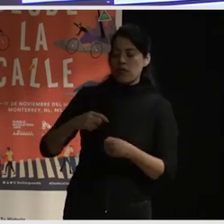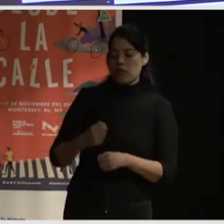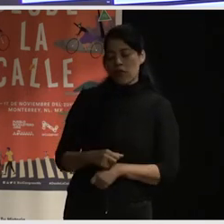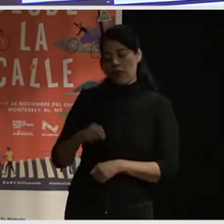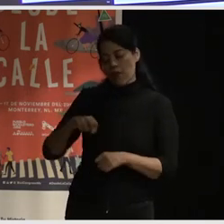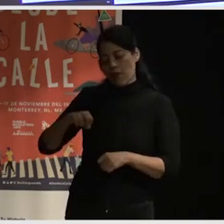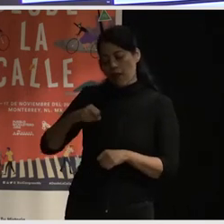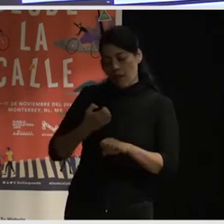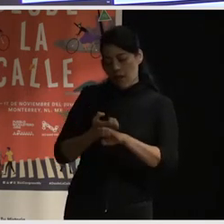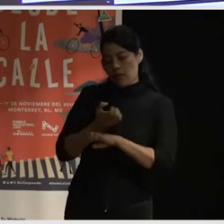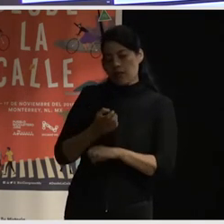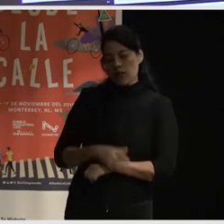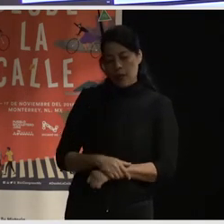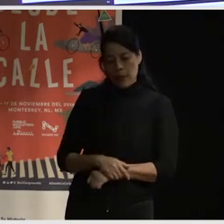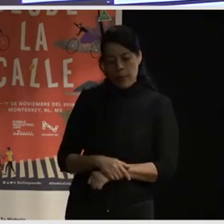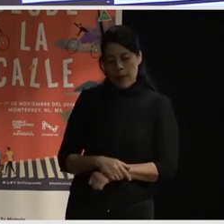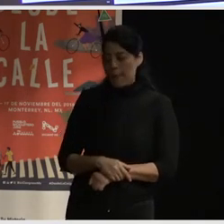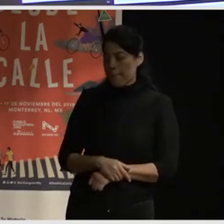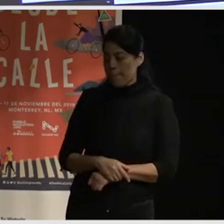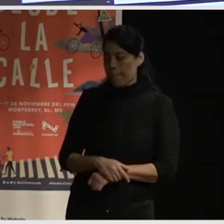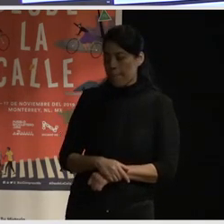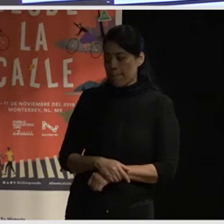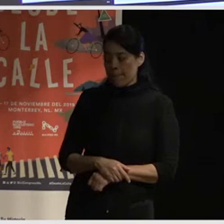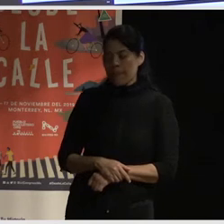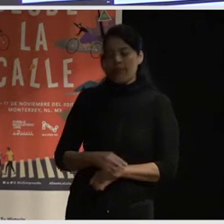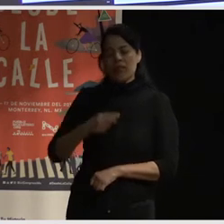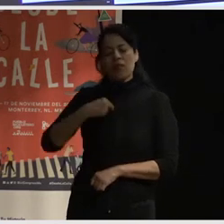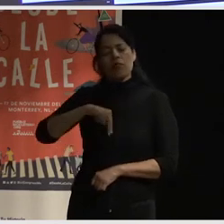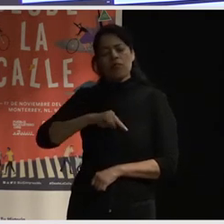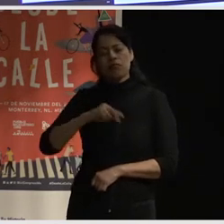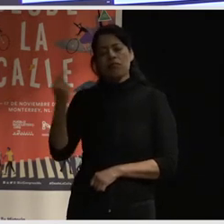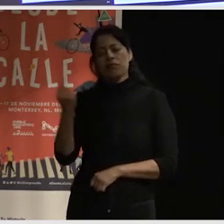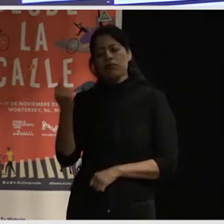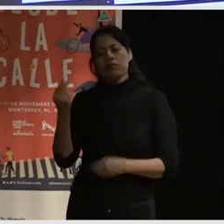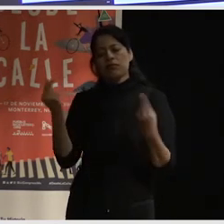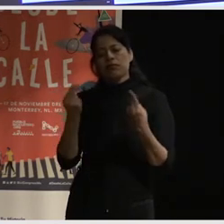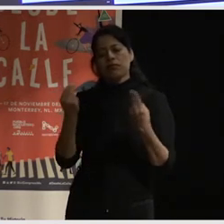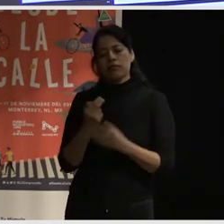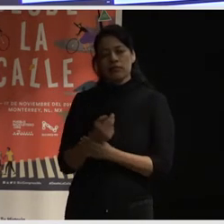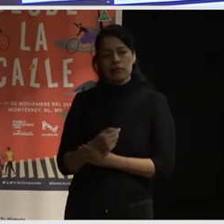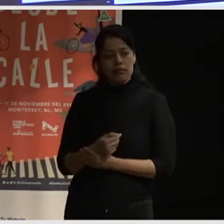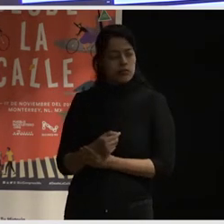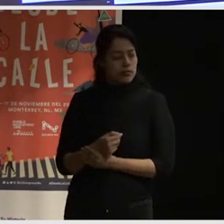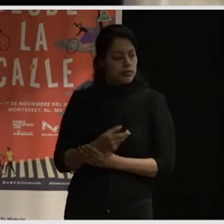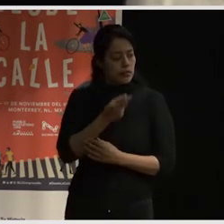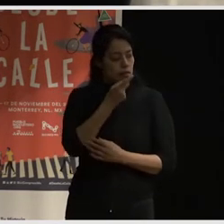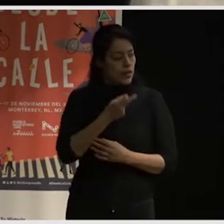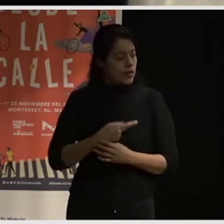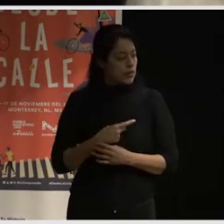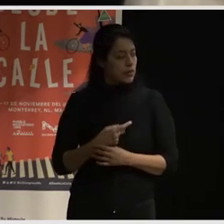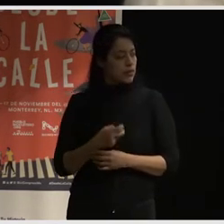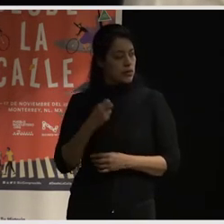y como decía carlos o sea que necesitamos o sea decían que este